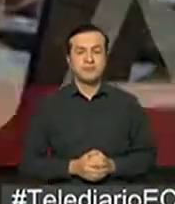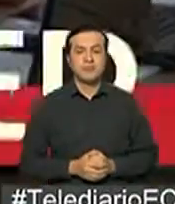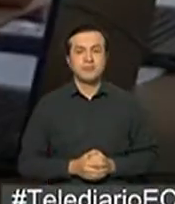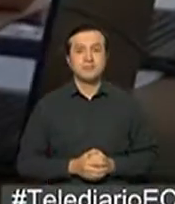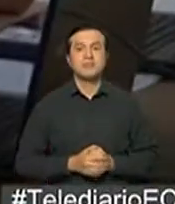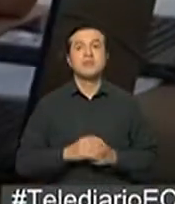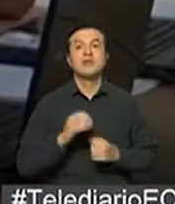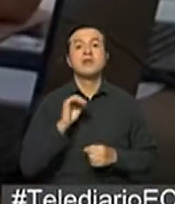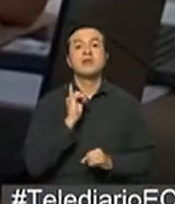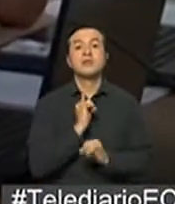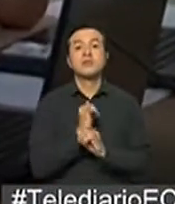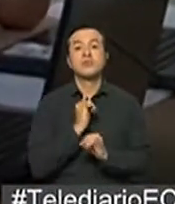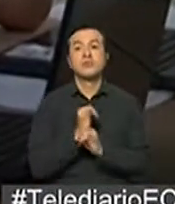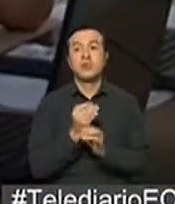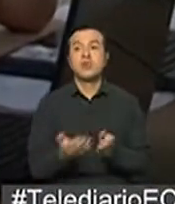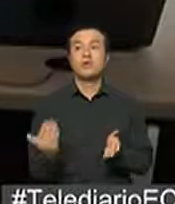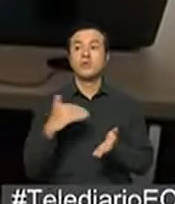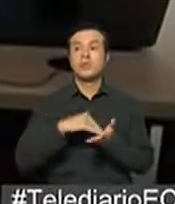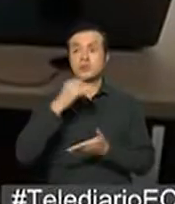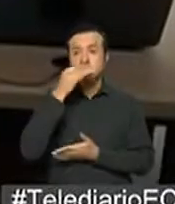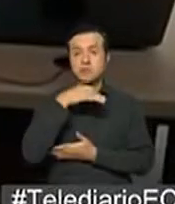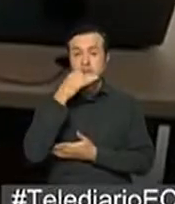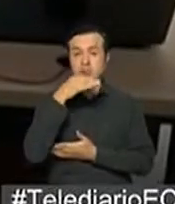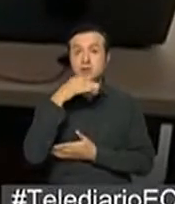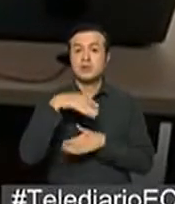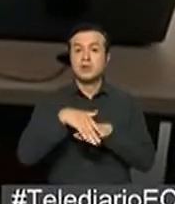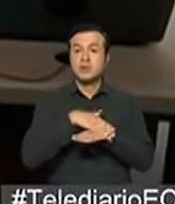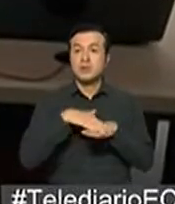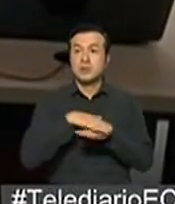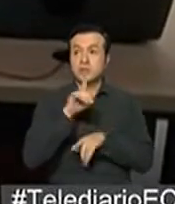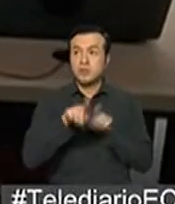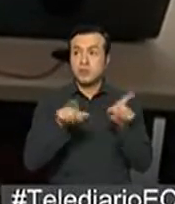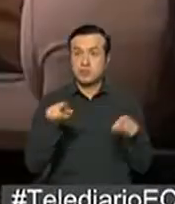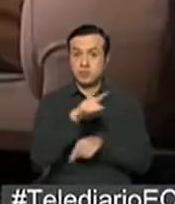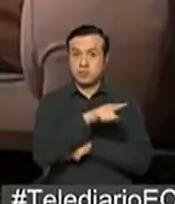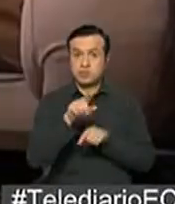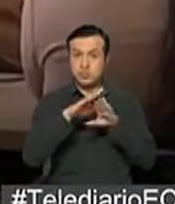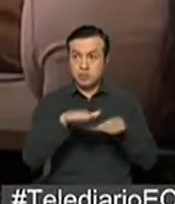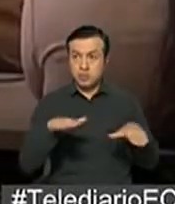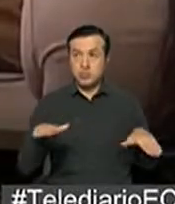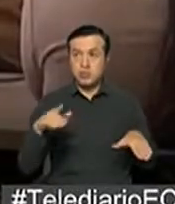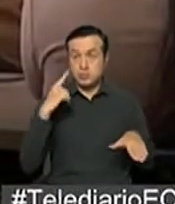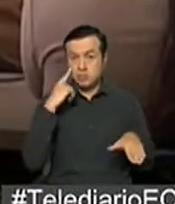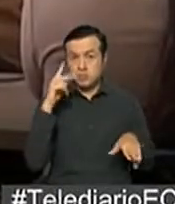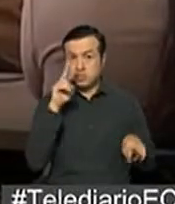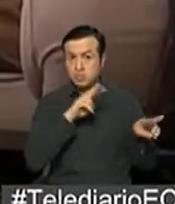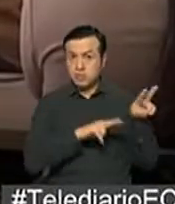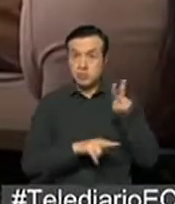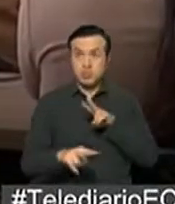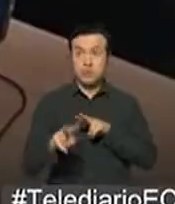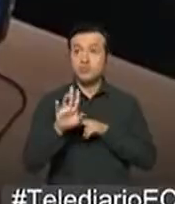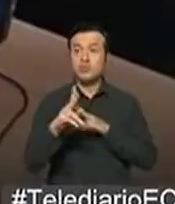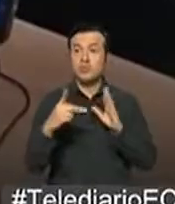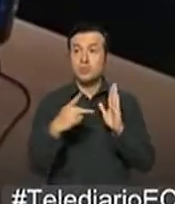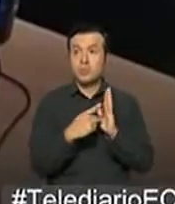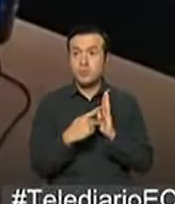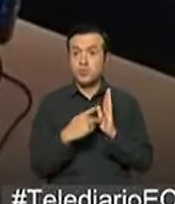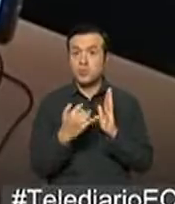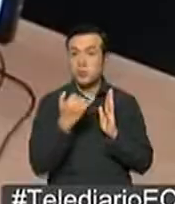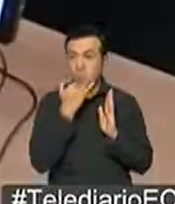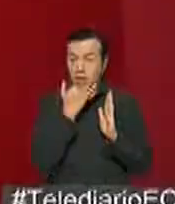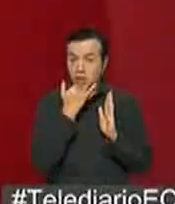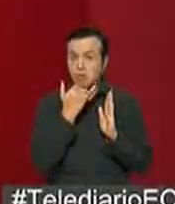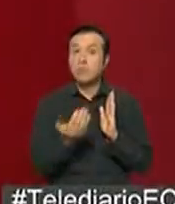ine vall informó que se podría repetir el examen ser bachiller para aquellos estudiantes que se determine que hayan obtenido su puntaje de manera